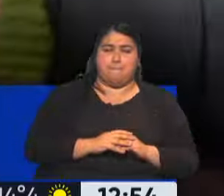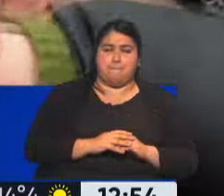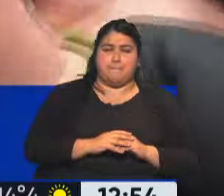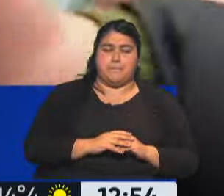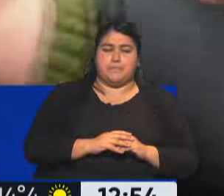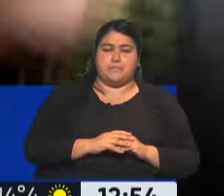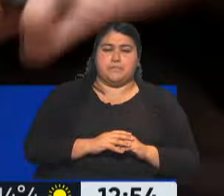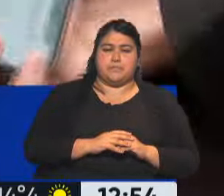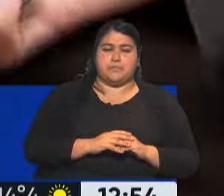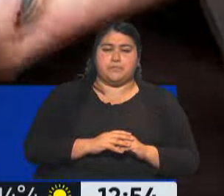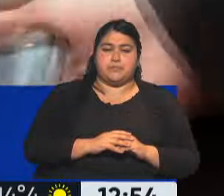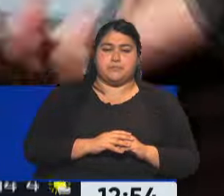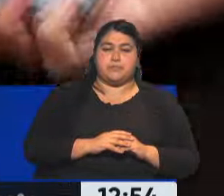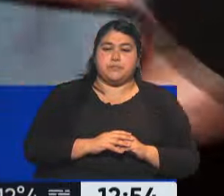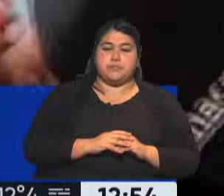Cuidado, por favor.